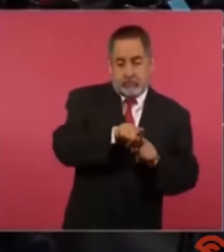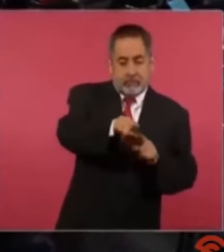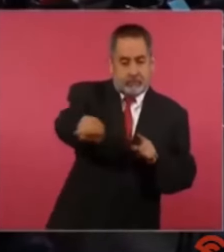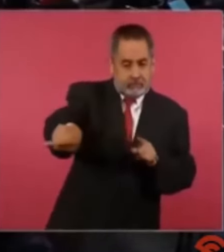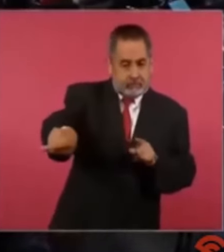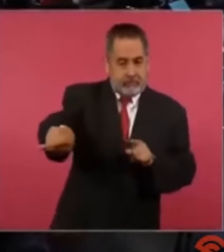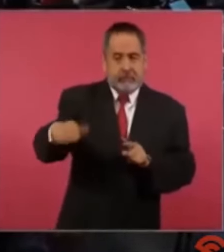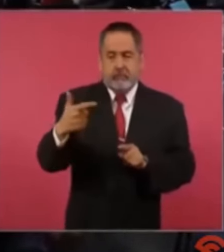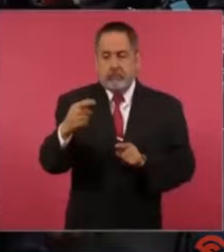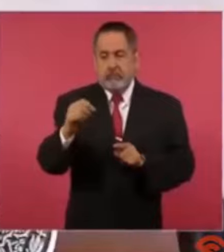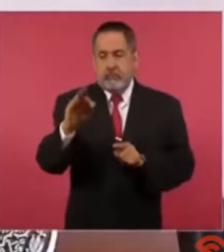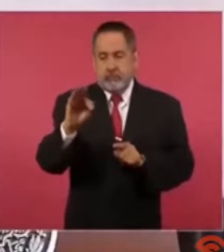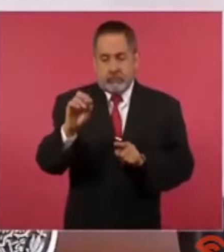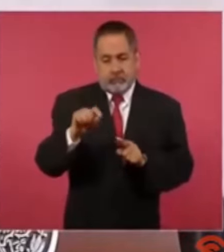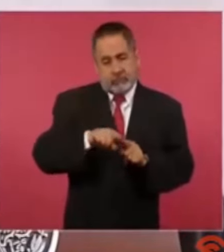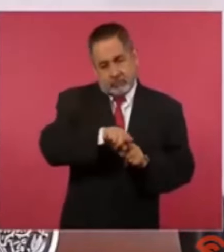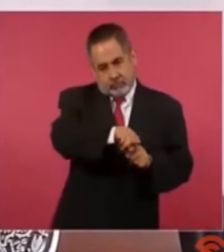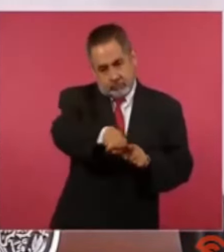el Golfo